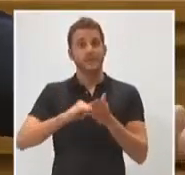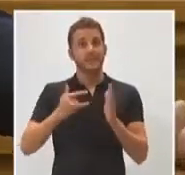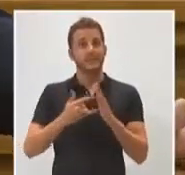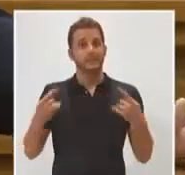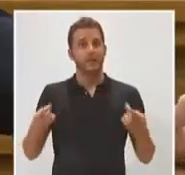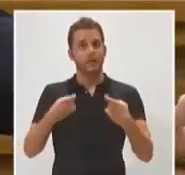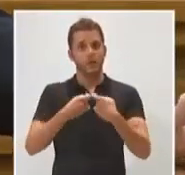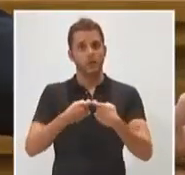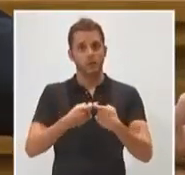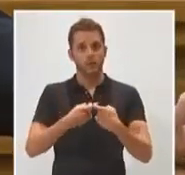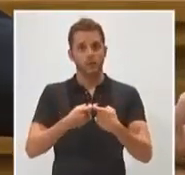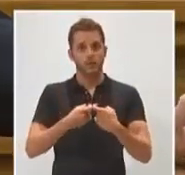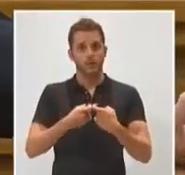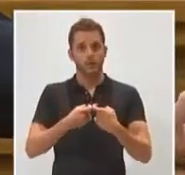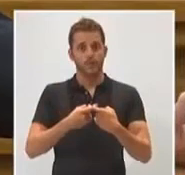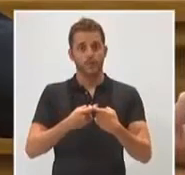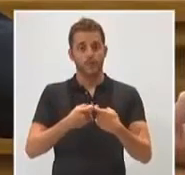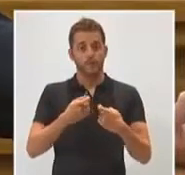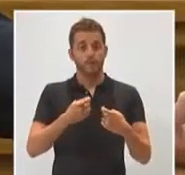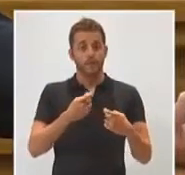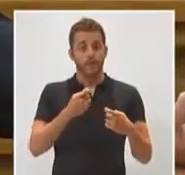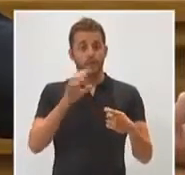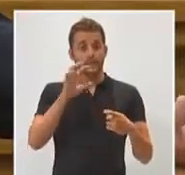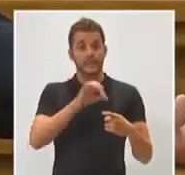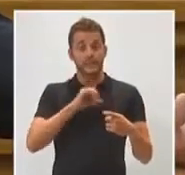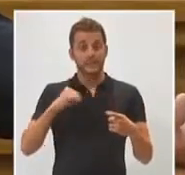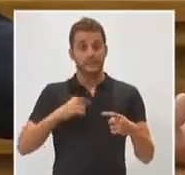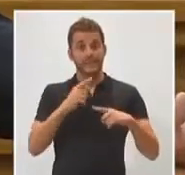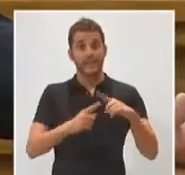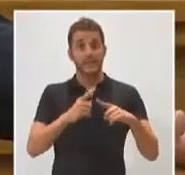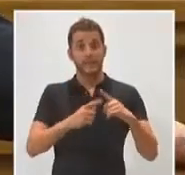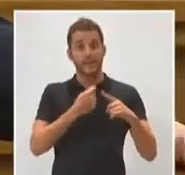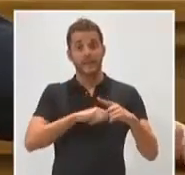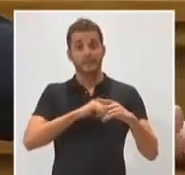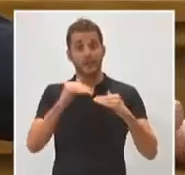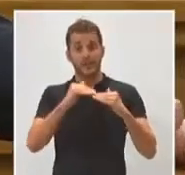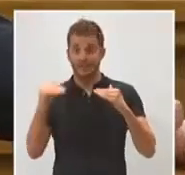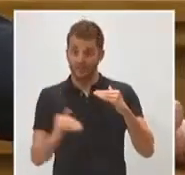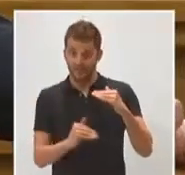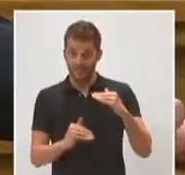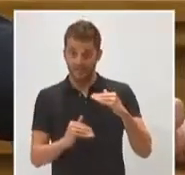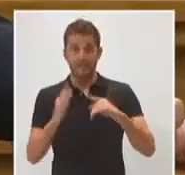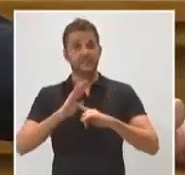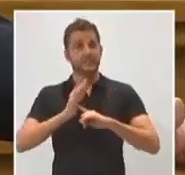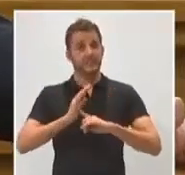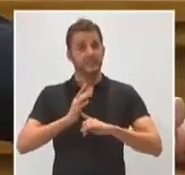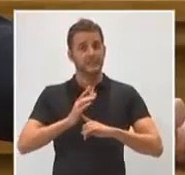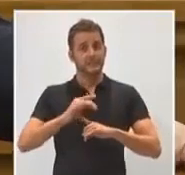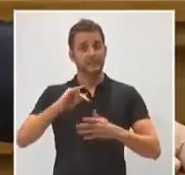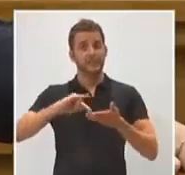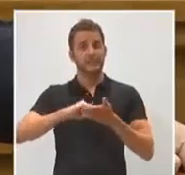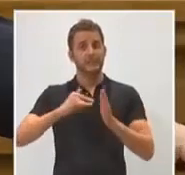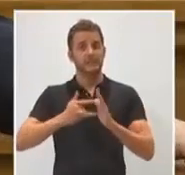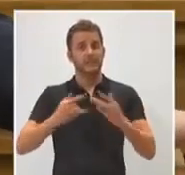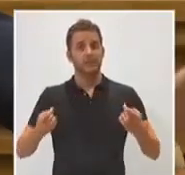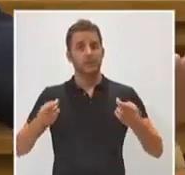la región está por debajo de la media española castilla la mancha tiene un sistema concertado de plazas públicas